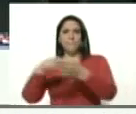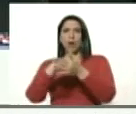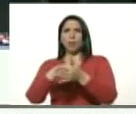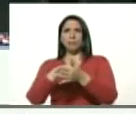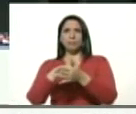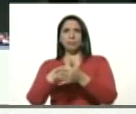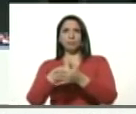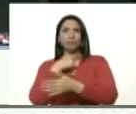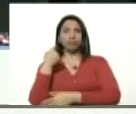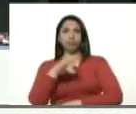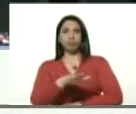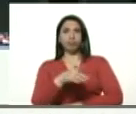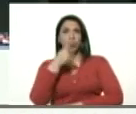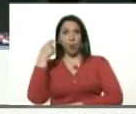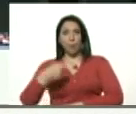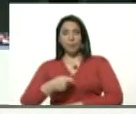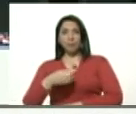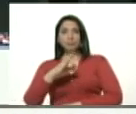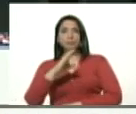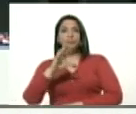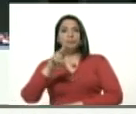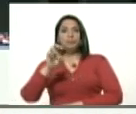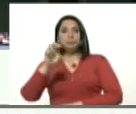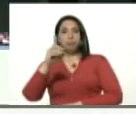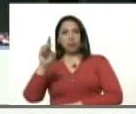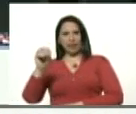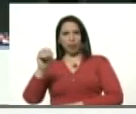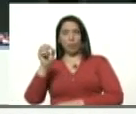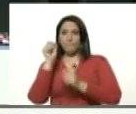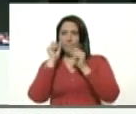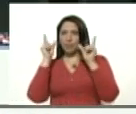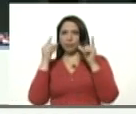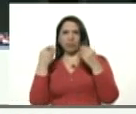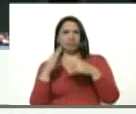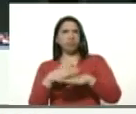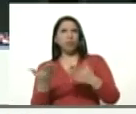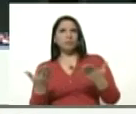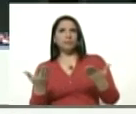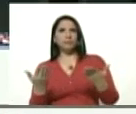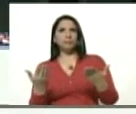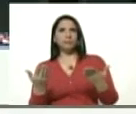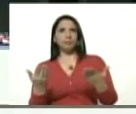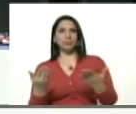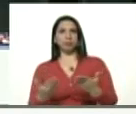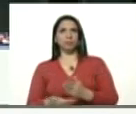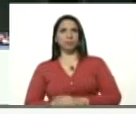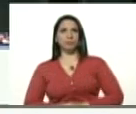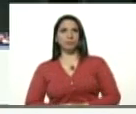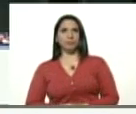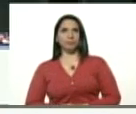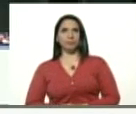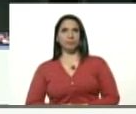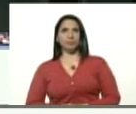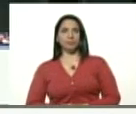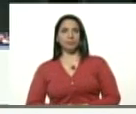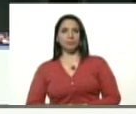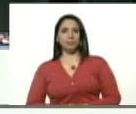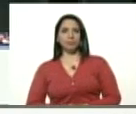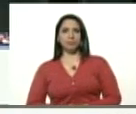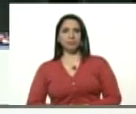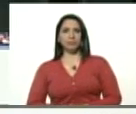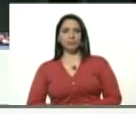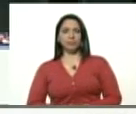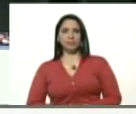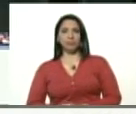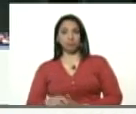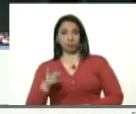tránsito. El Credo, y impresionante, ¿no? Porque es un dechado de